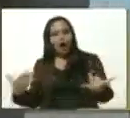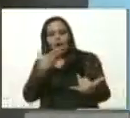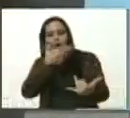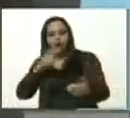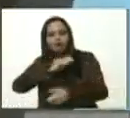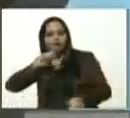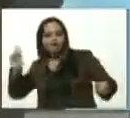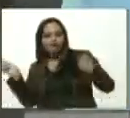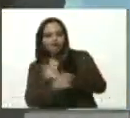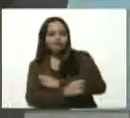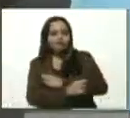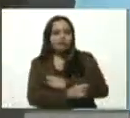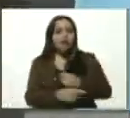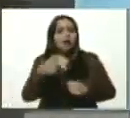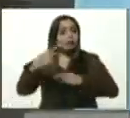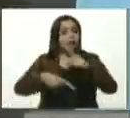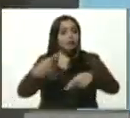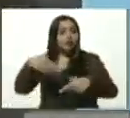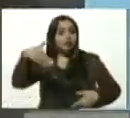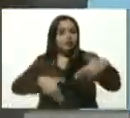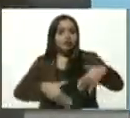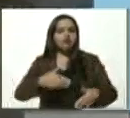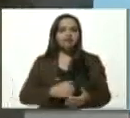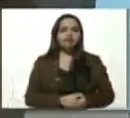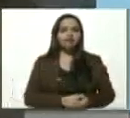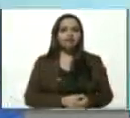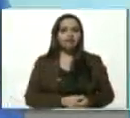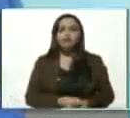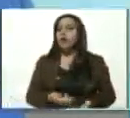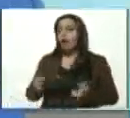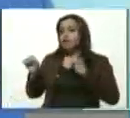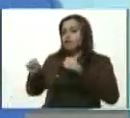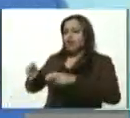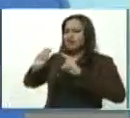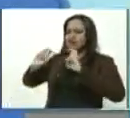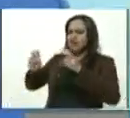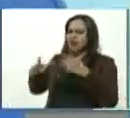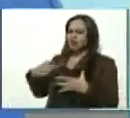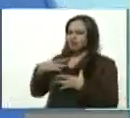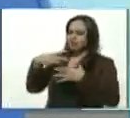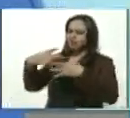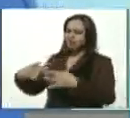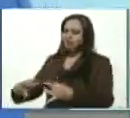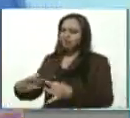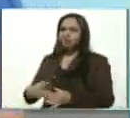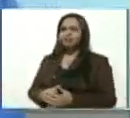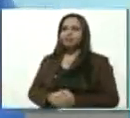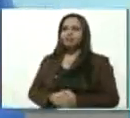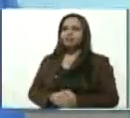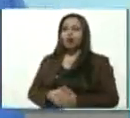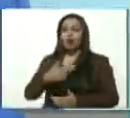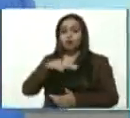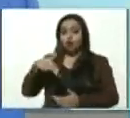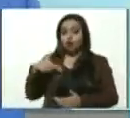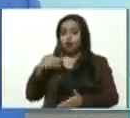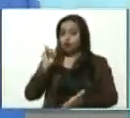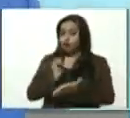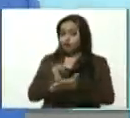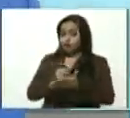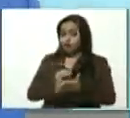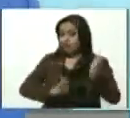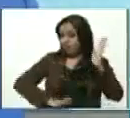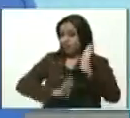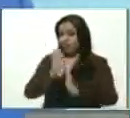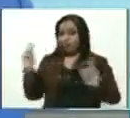significativamente para este proceso electoral. Hay un tema interesante, y es que hemos observado el desarrollo